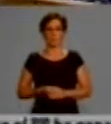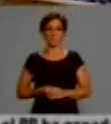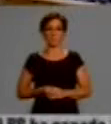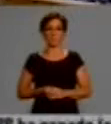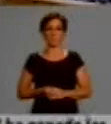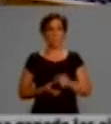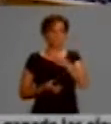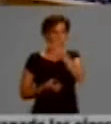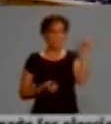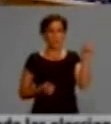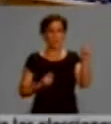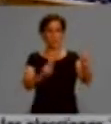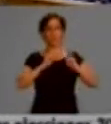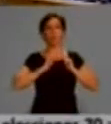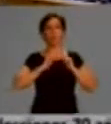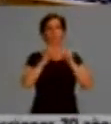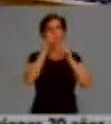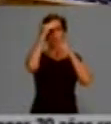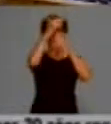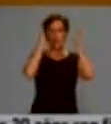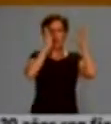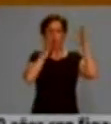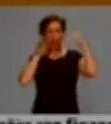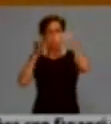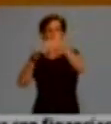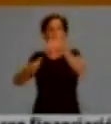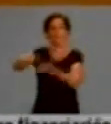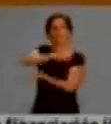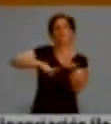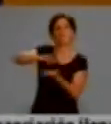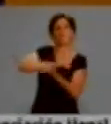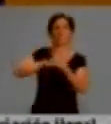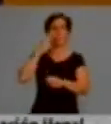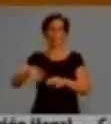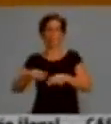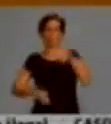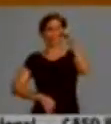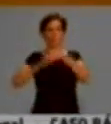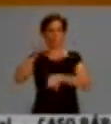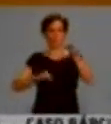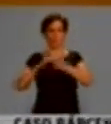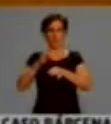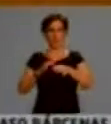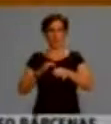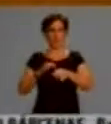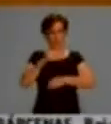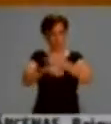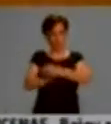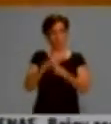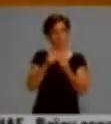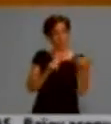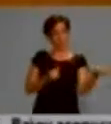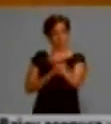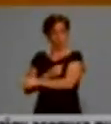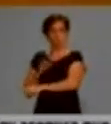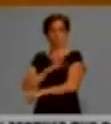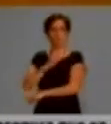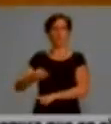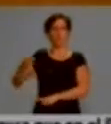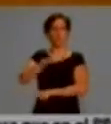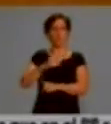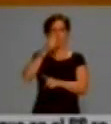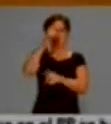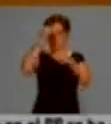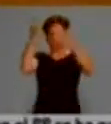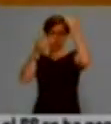No traten ustedes de fijar nuestra atención en la evidente refriega política jurídica que ahora se traen ustedes con el señor Bárcenas. No, lo que hay que